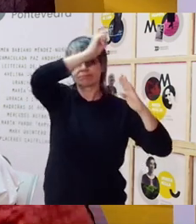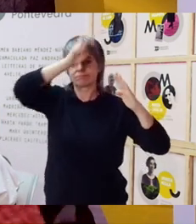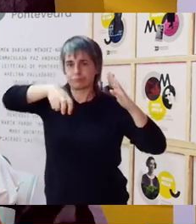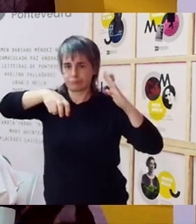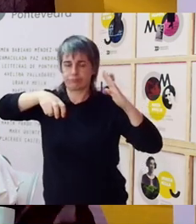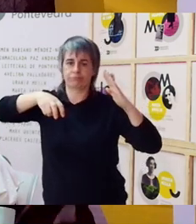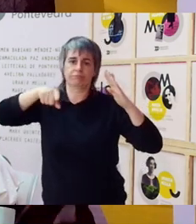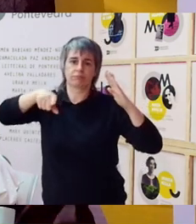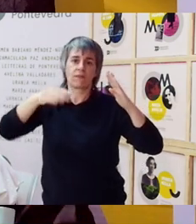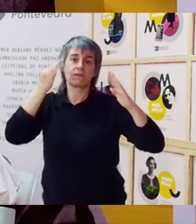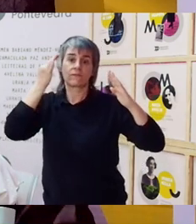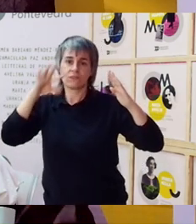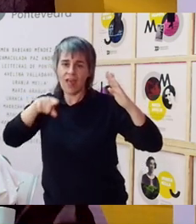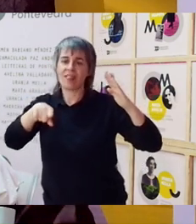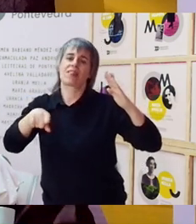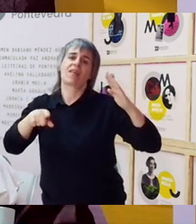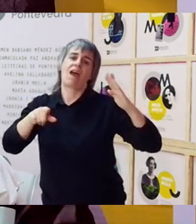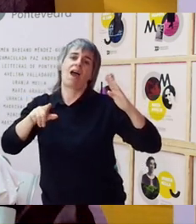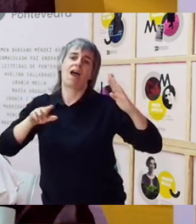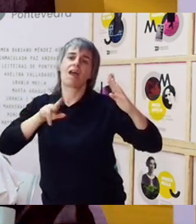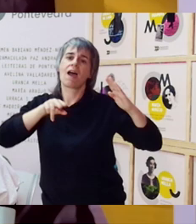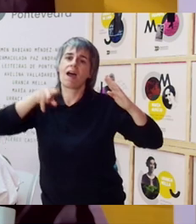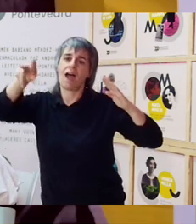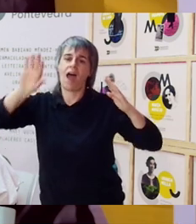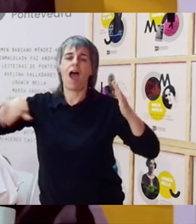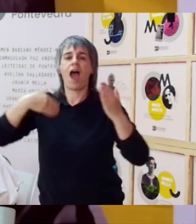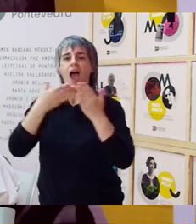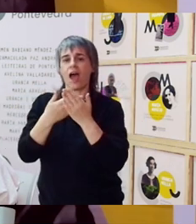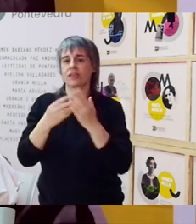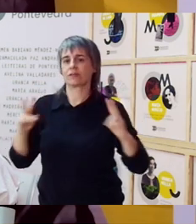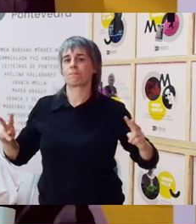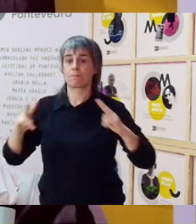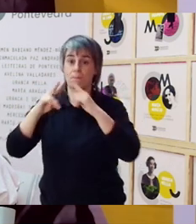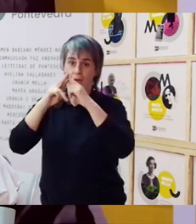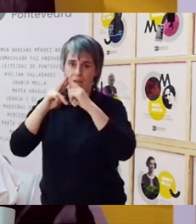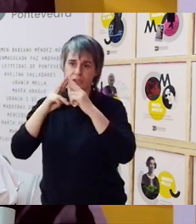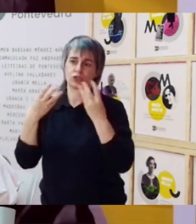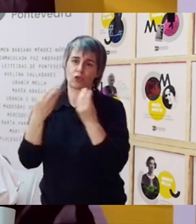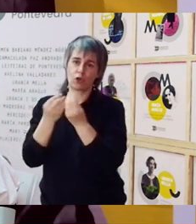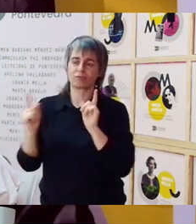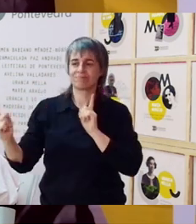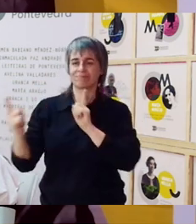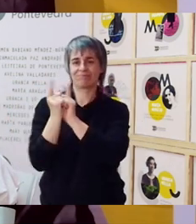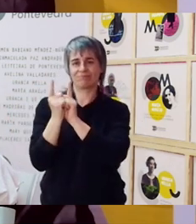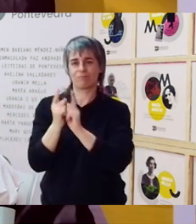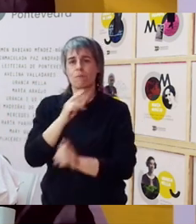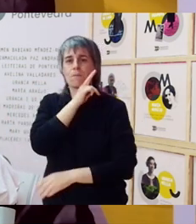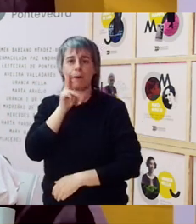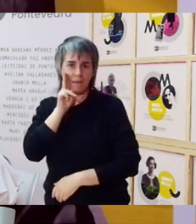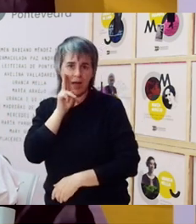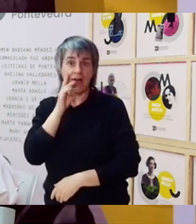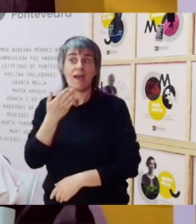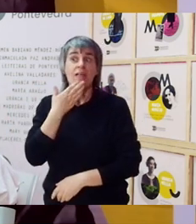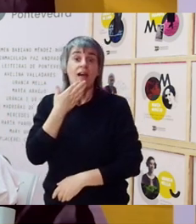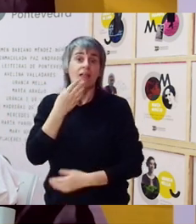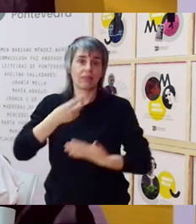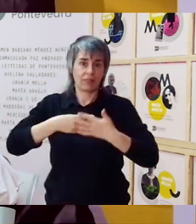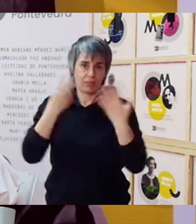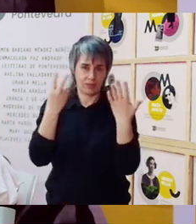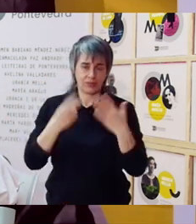e chegou a París, a xunta de súa nai, con 17 aniños. E